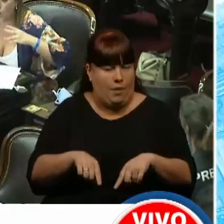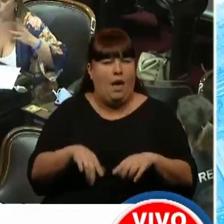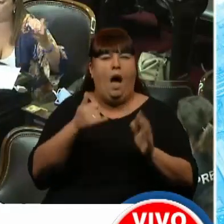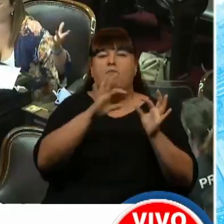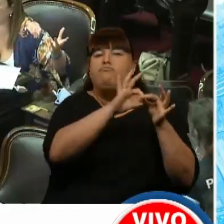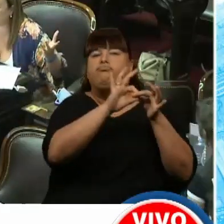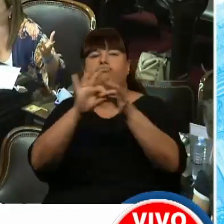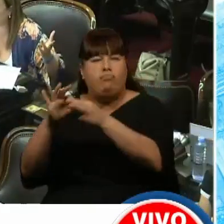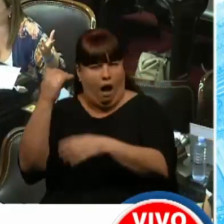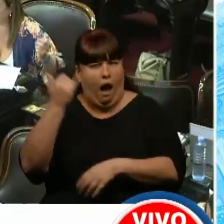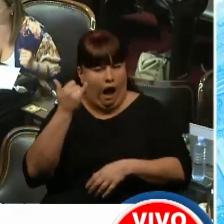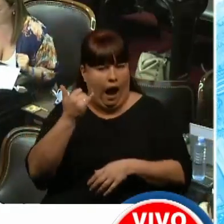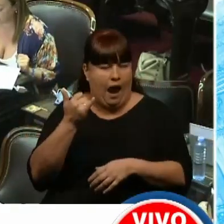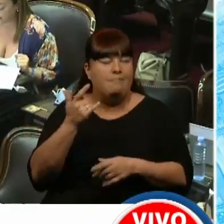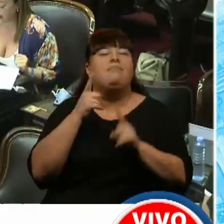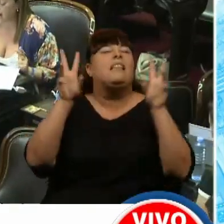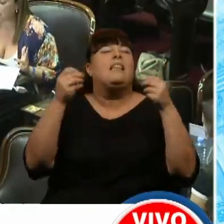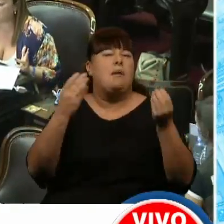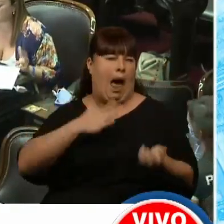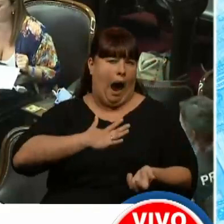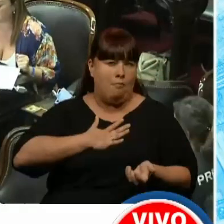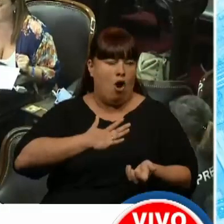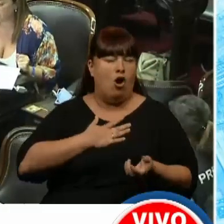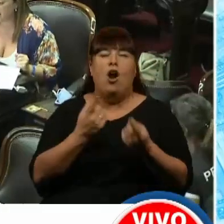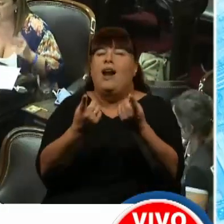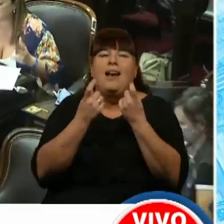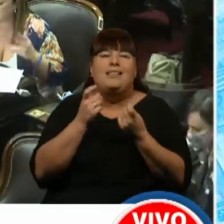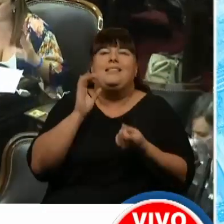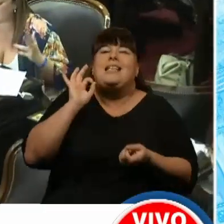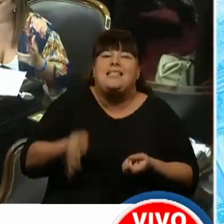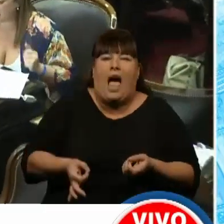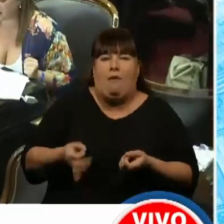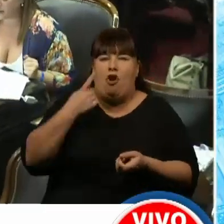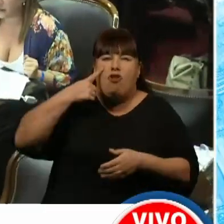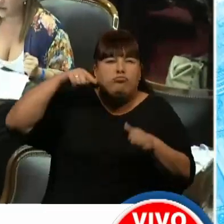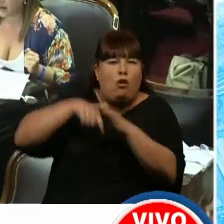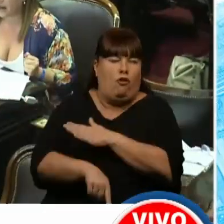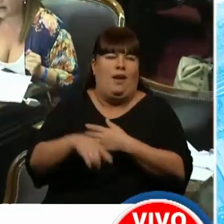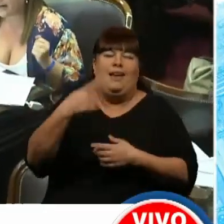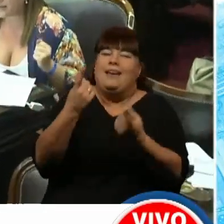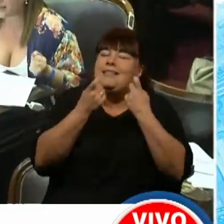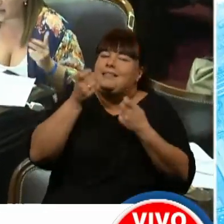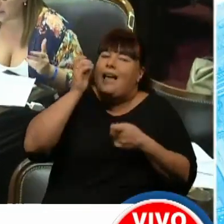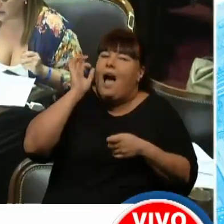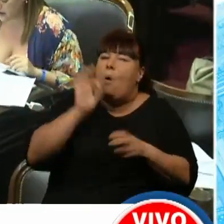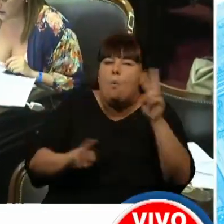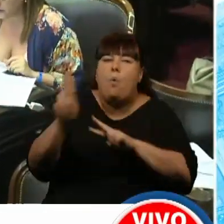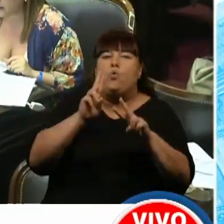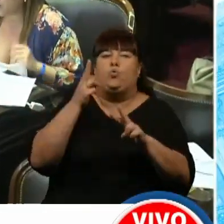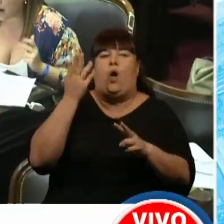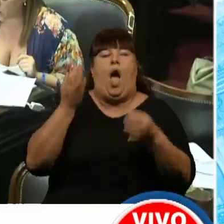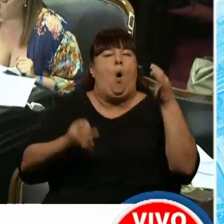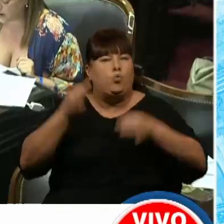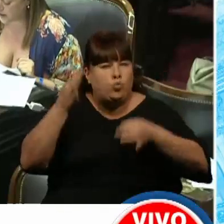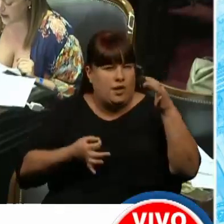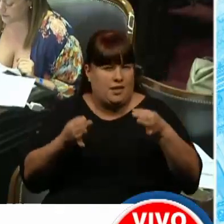hilo conductor, el amor, la necesidad de saber, la necesidad de buscar